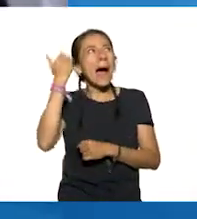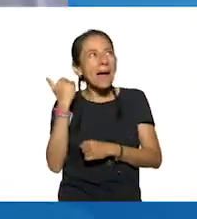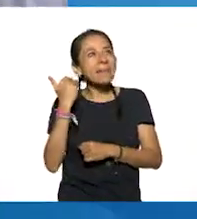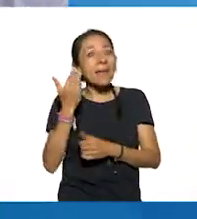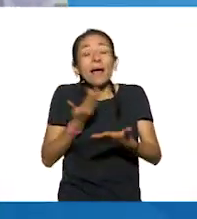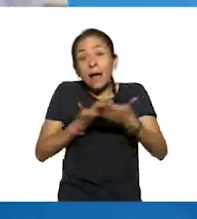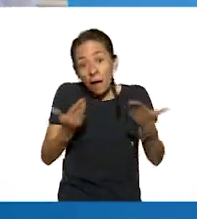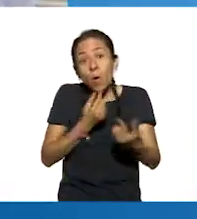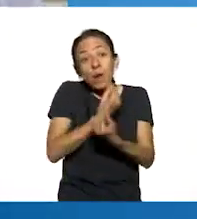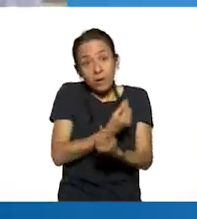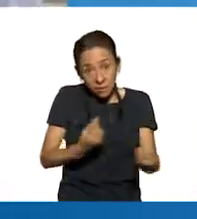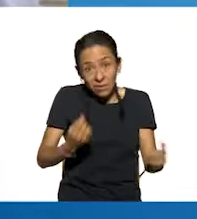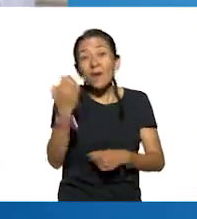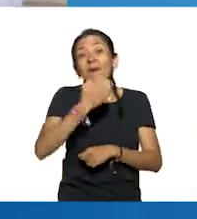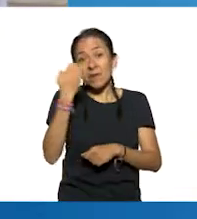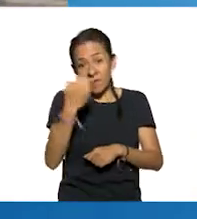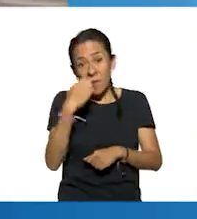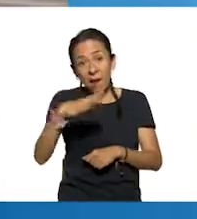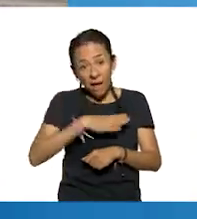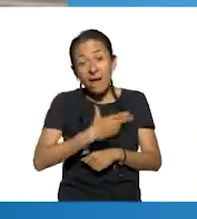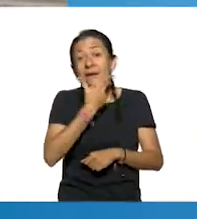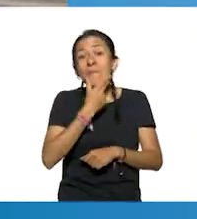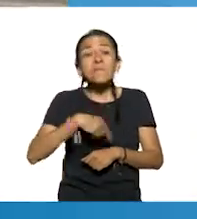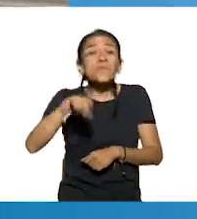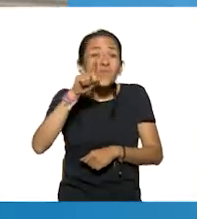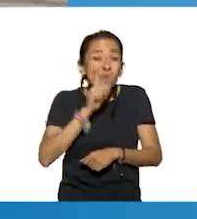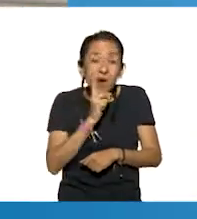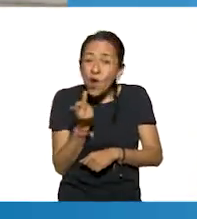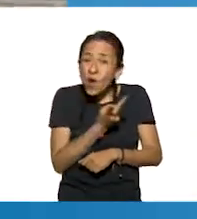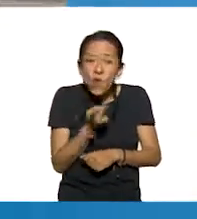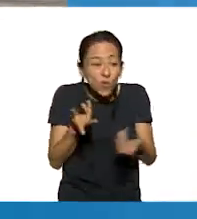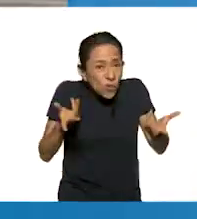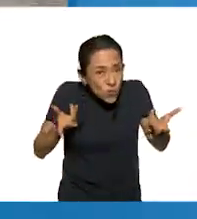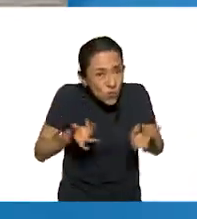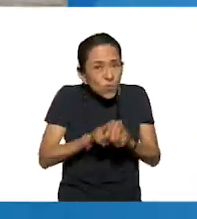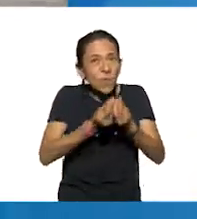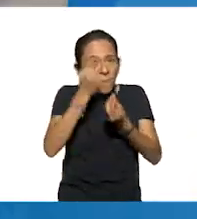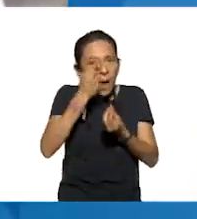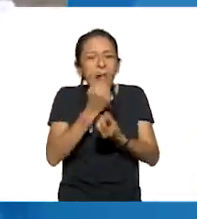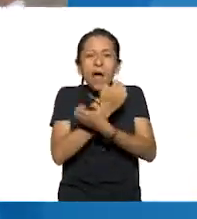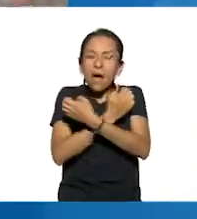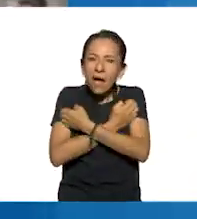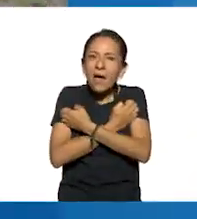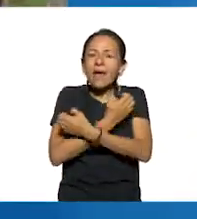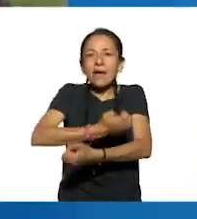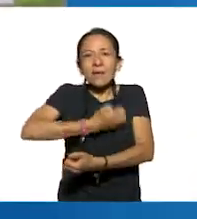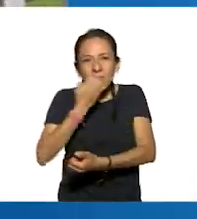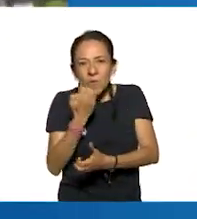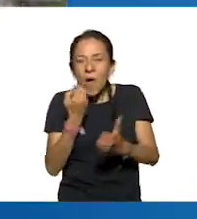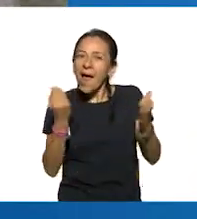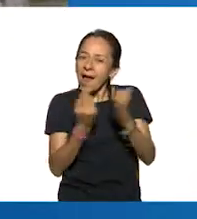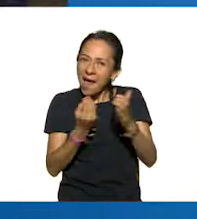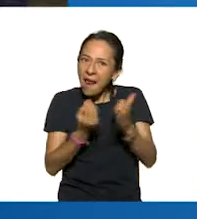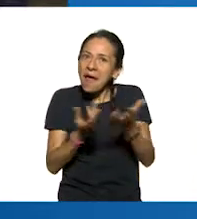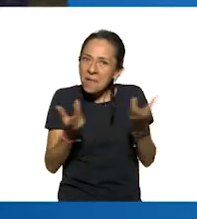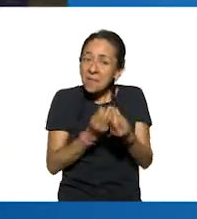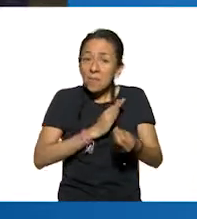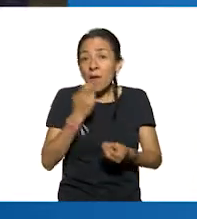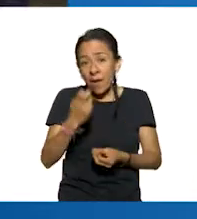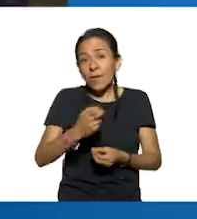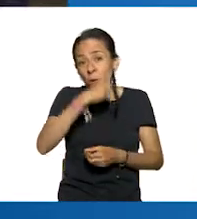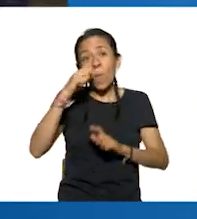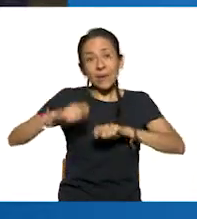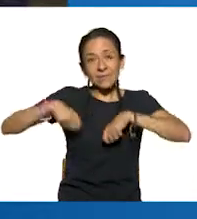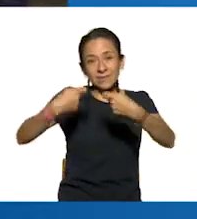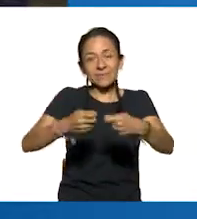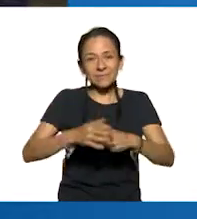y niños y niñas comparten la educación. Esa es la herencia de Juárez. 1, 2,